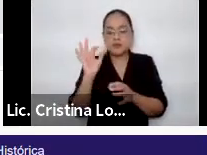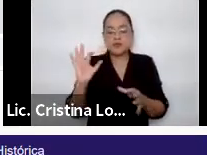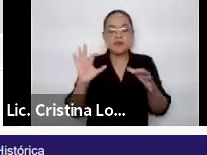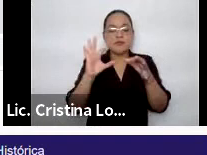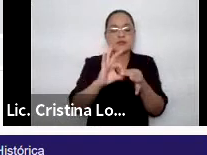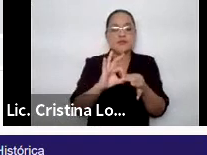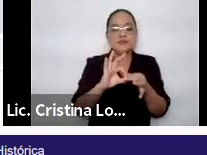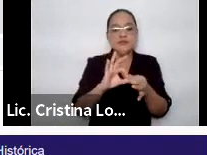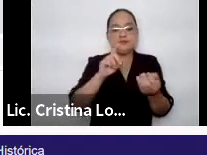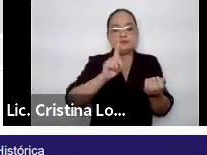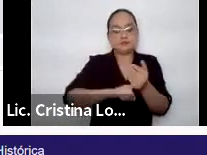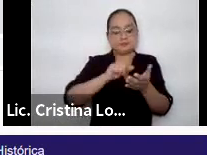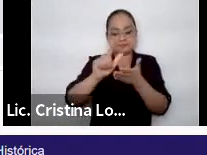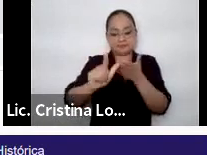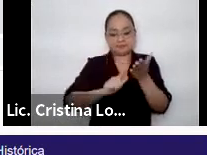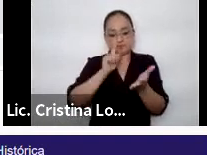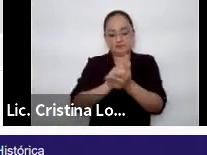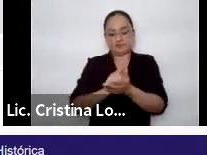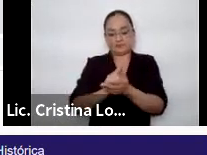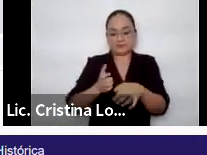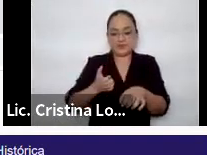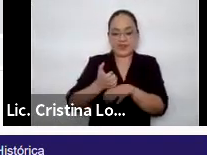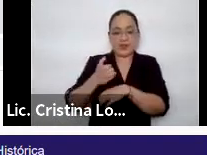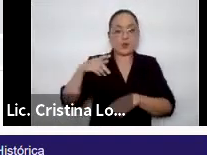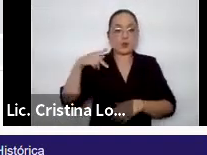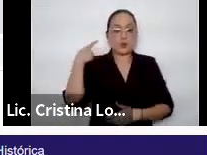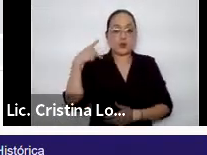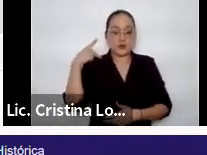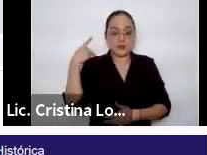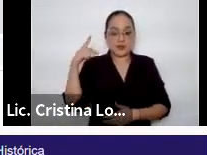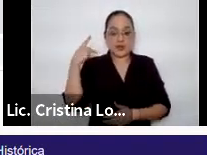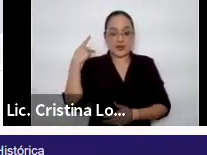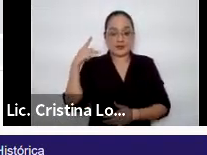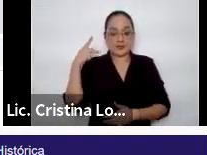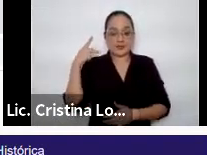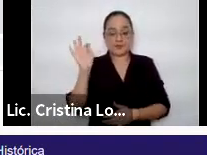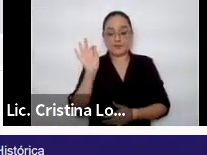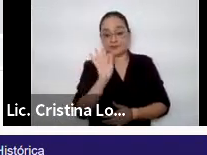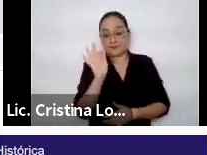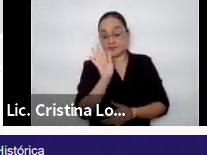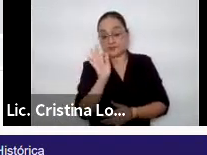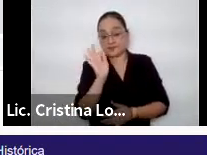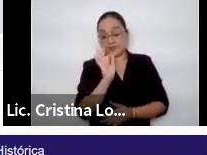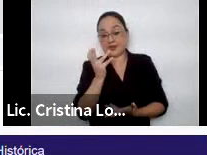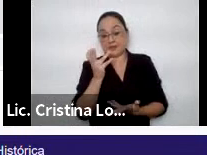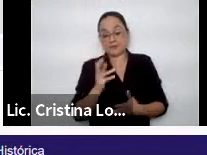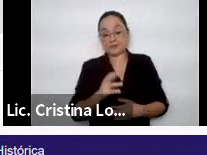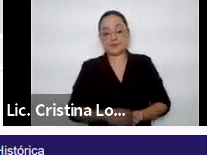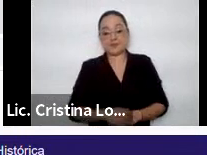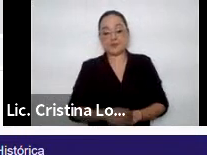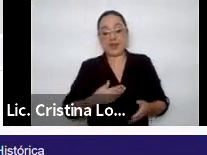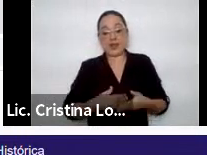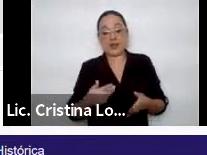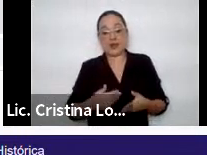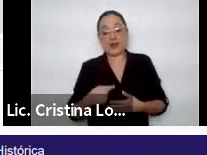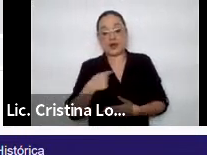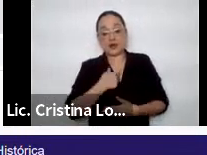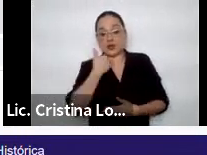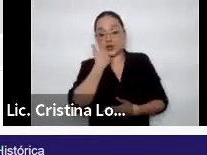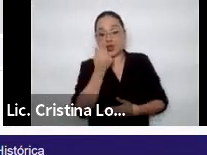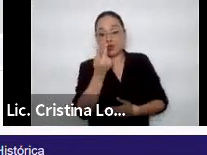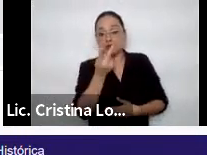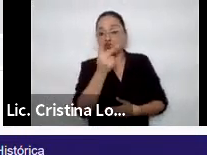una ley del Estado de Puebla, ¿correcto? Entonces, aquí como quiero uno o el